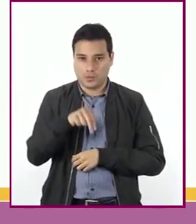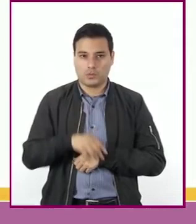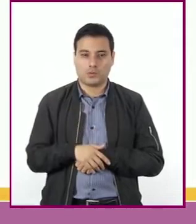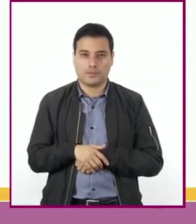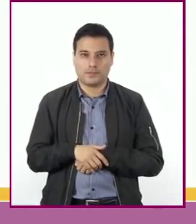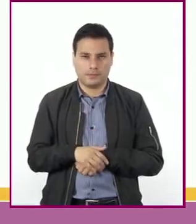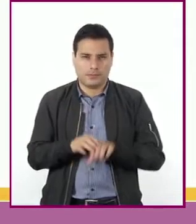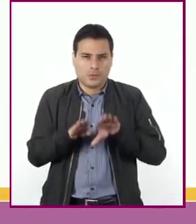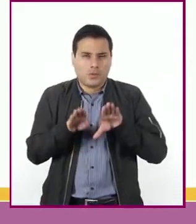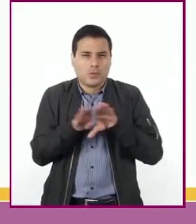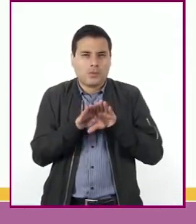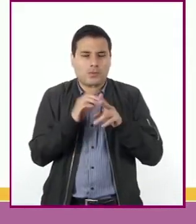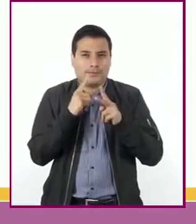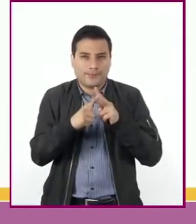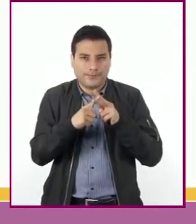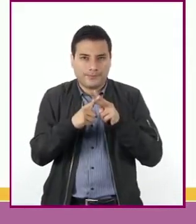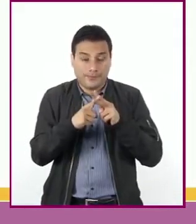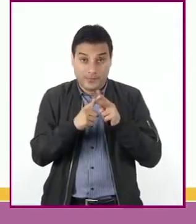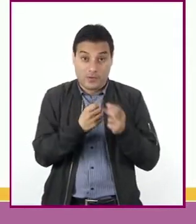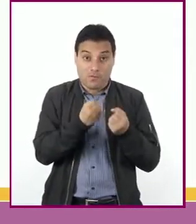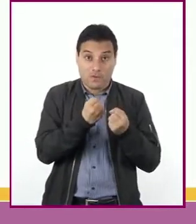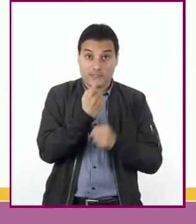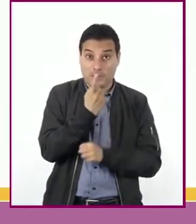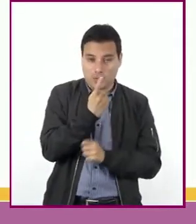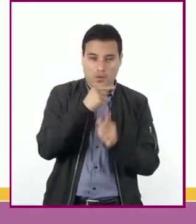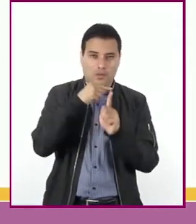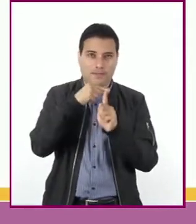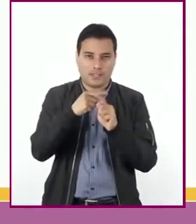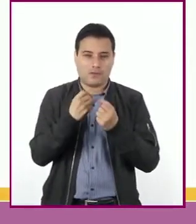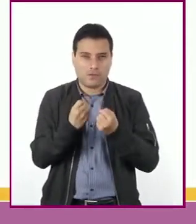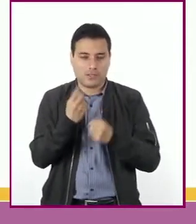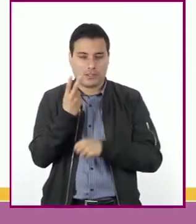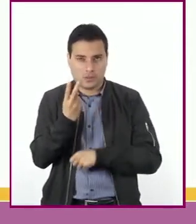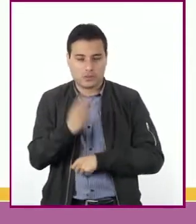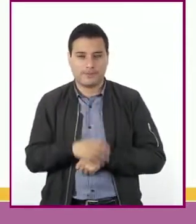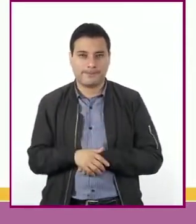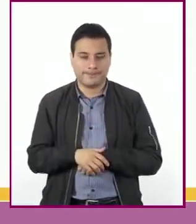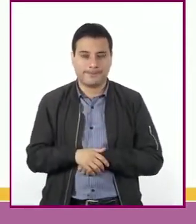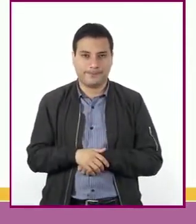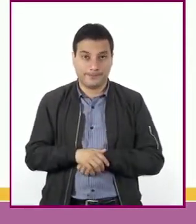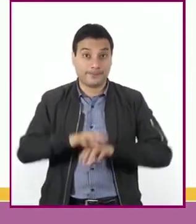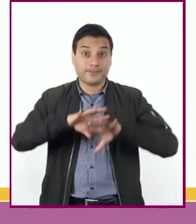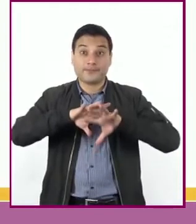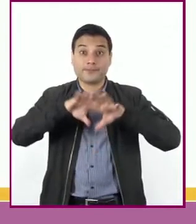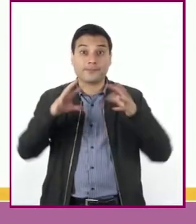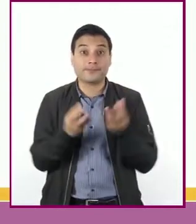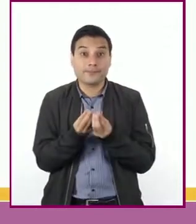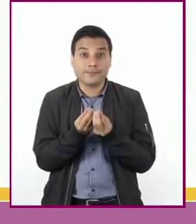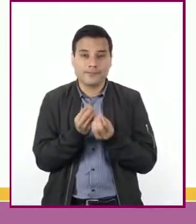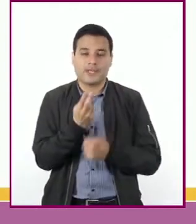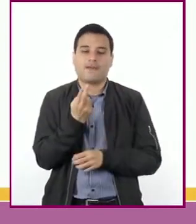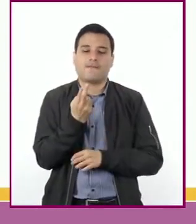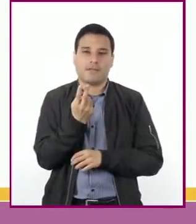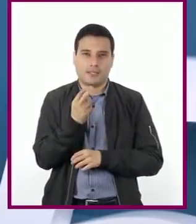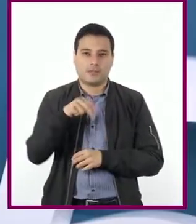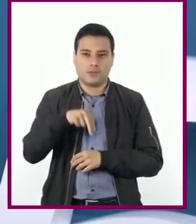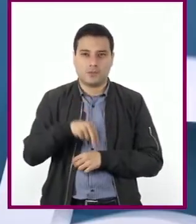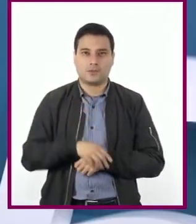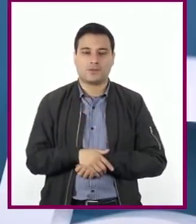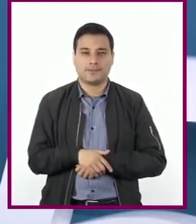se obtiene de sumar la fuerza 1 más la fuerza 2, y nos da un resultado de 25